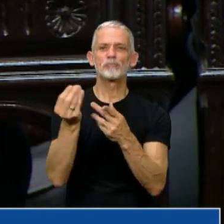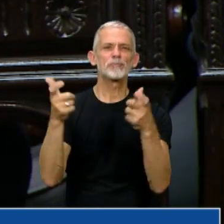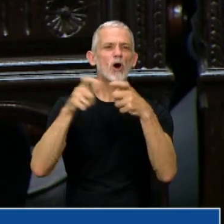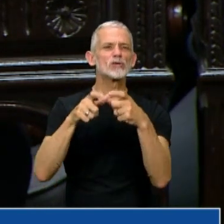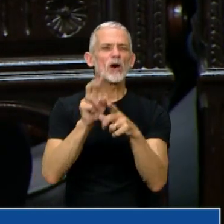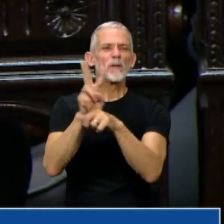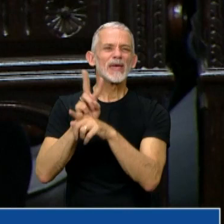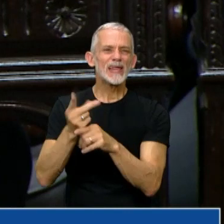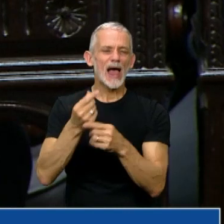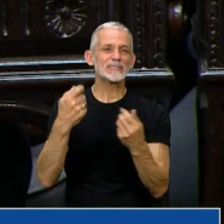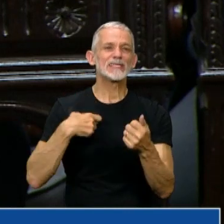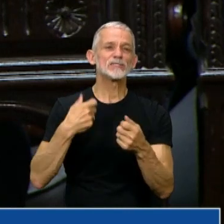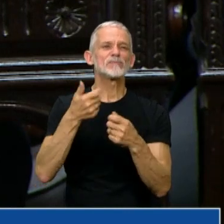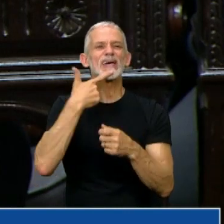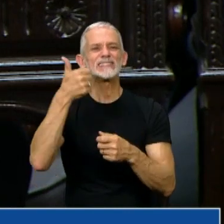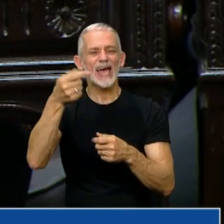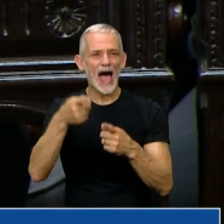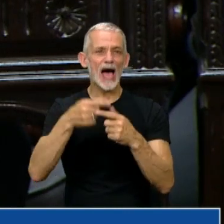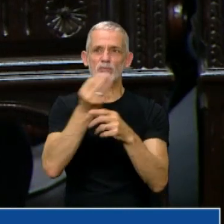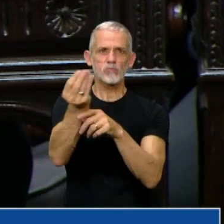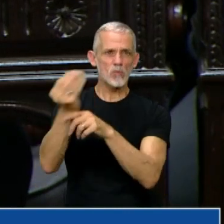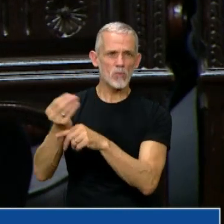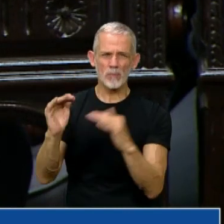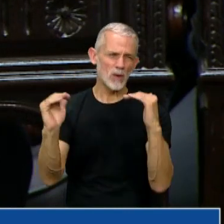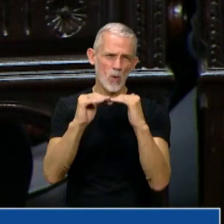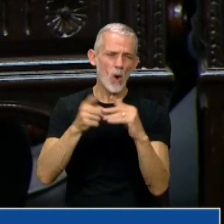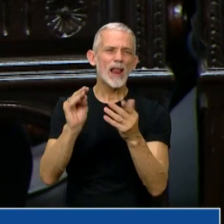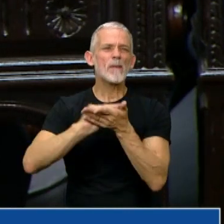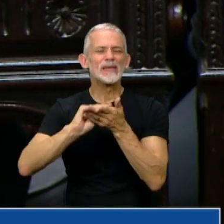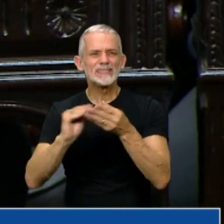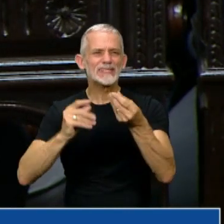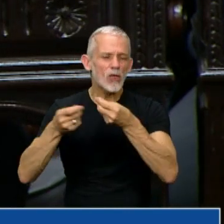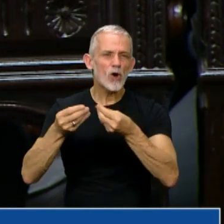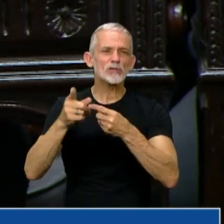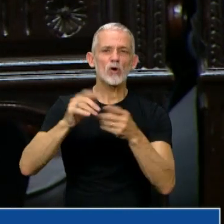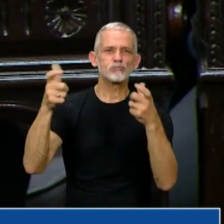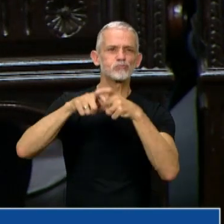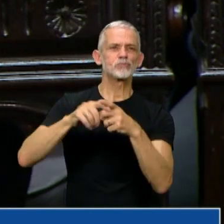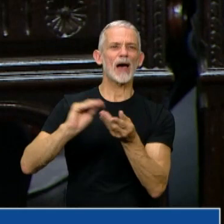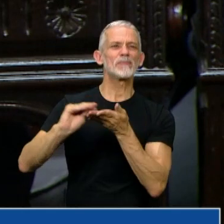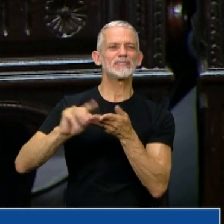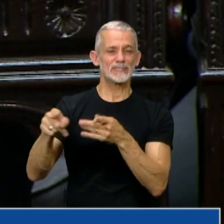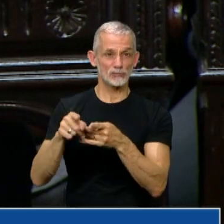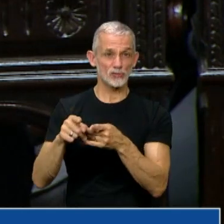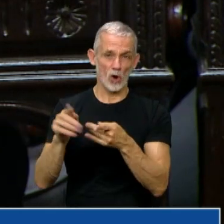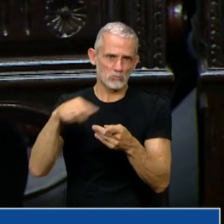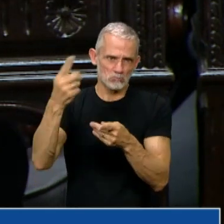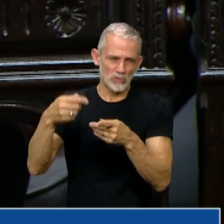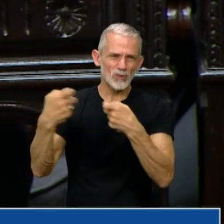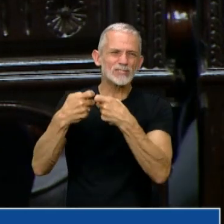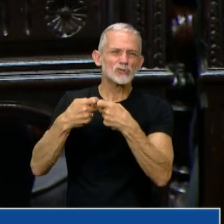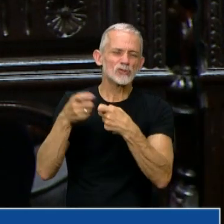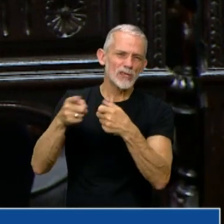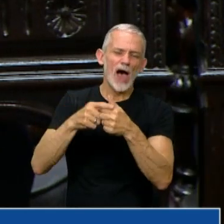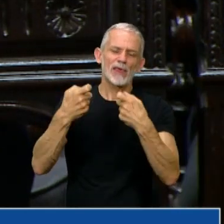de vigilancia de sociedades anónimas y cargos equivalentes de administradores y miembros de consejos de administración de otras